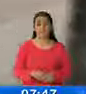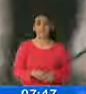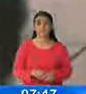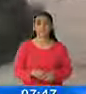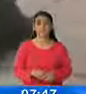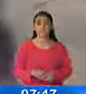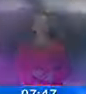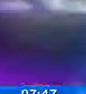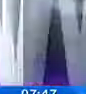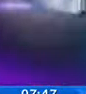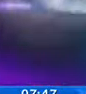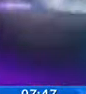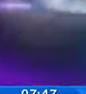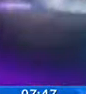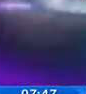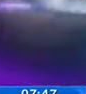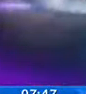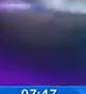Patricia Aldaz.